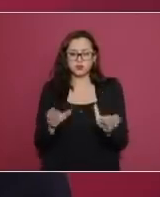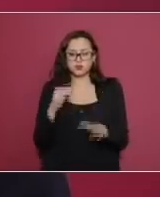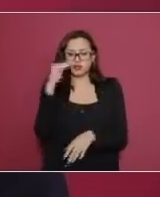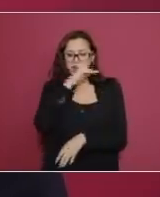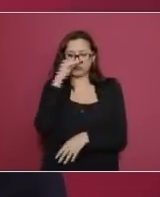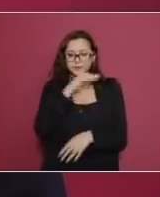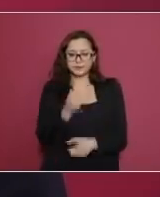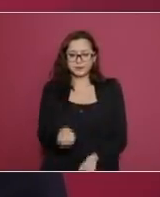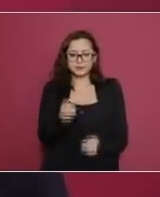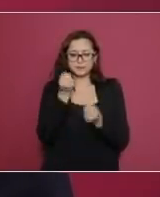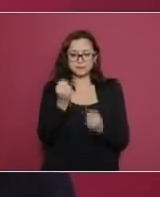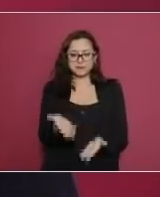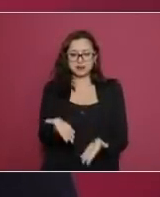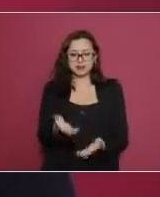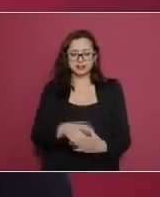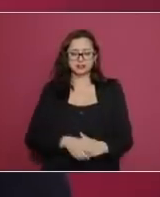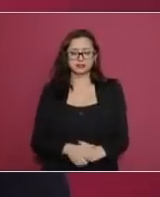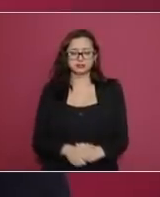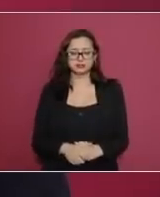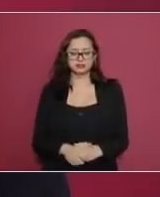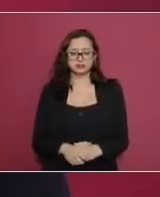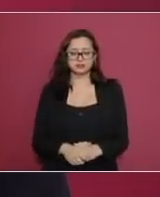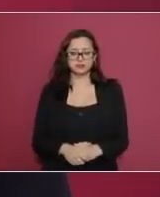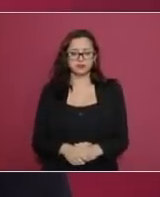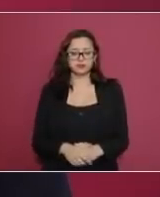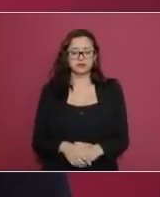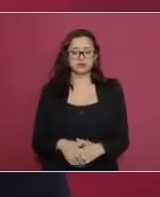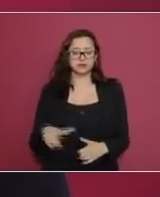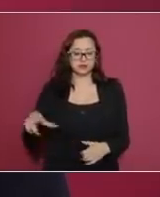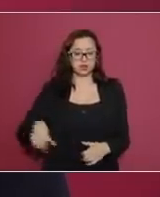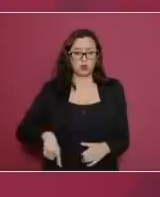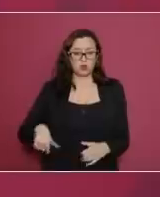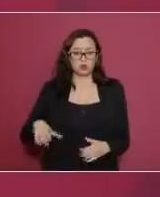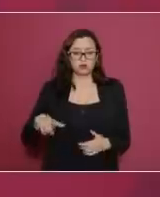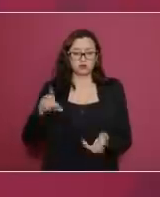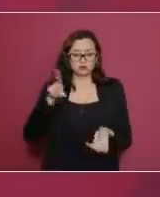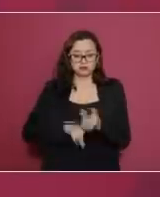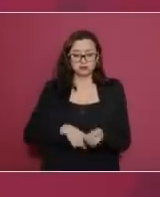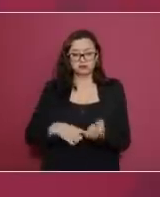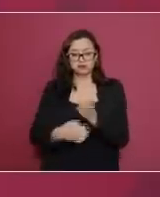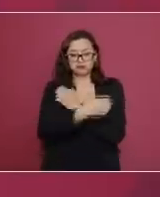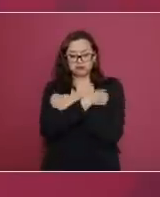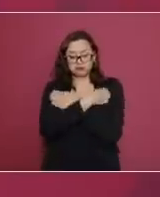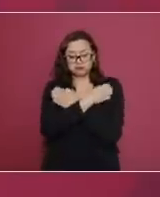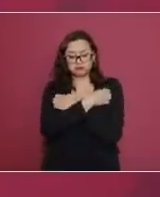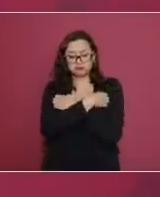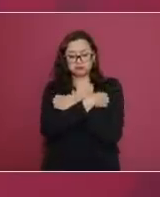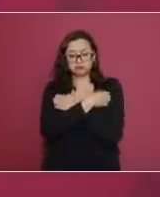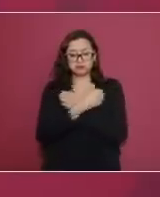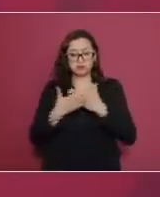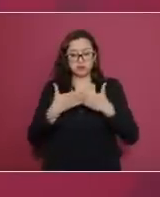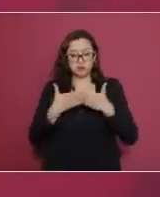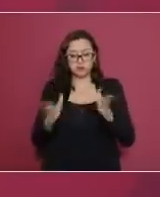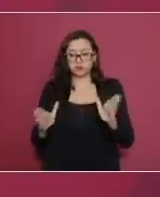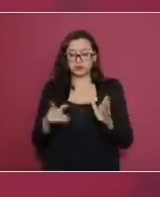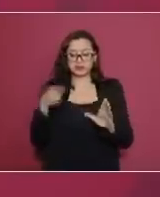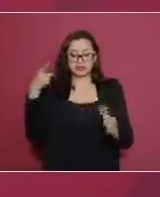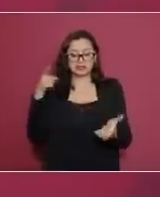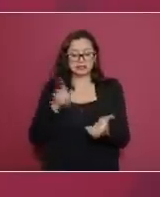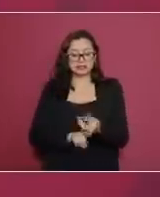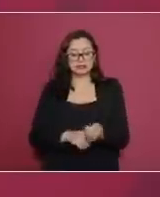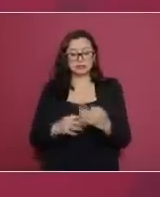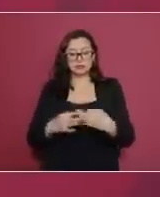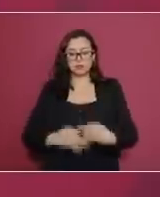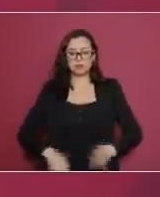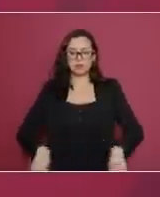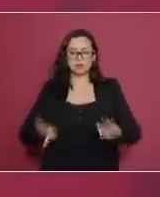gratuita. Y dentro de lo que es la educación pública, es fundamental